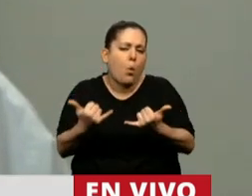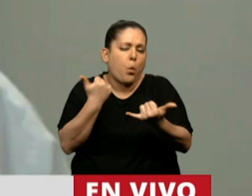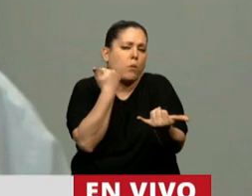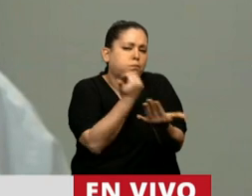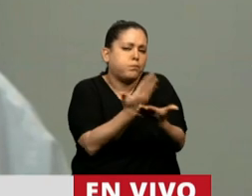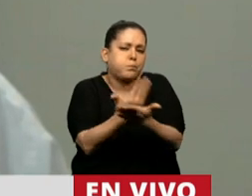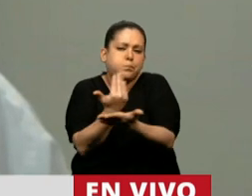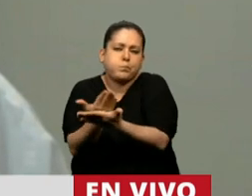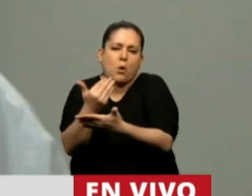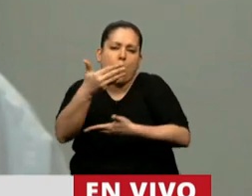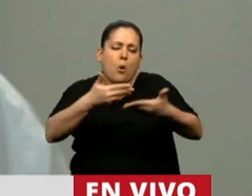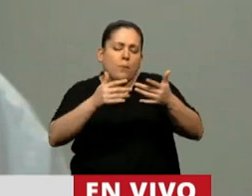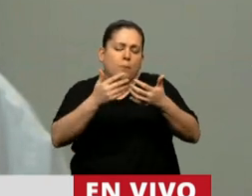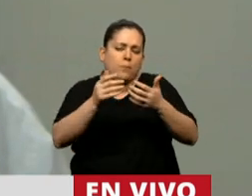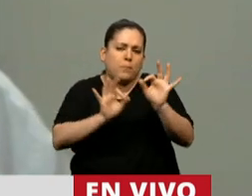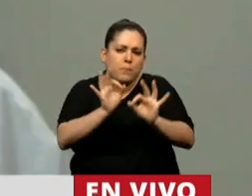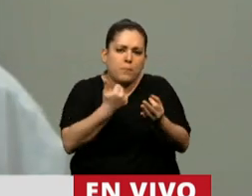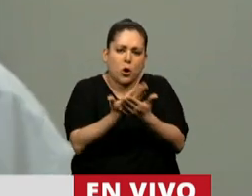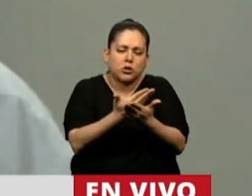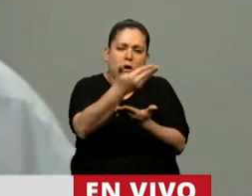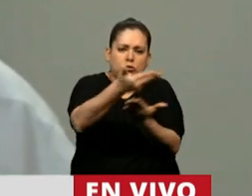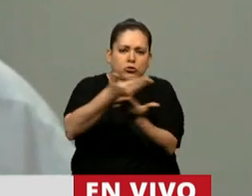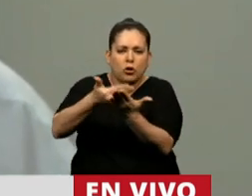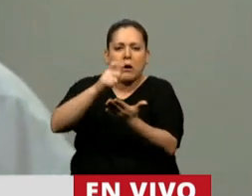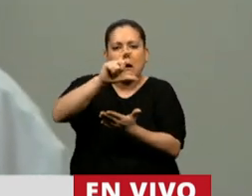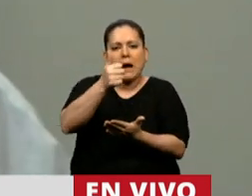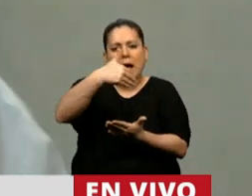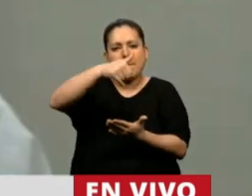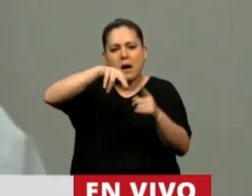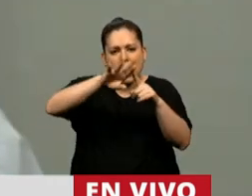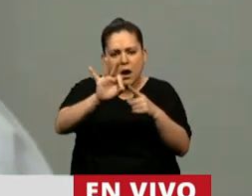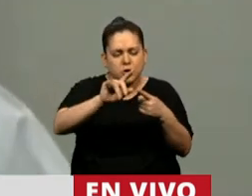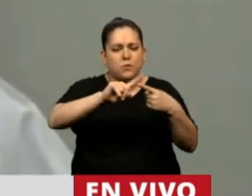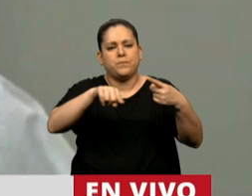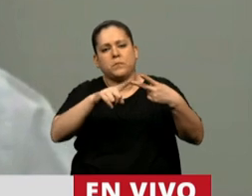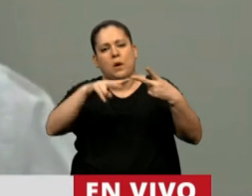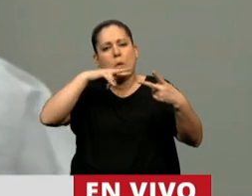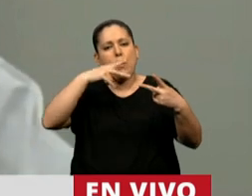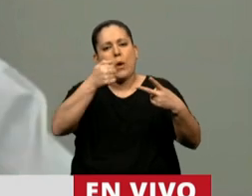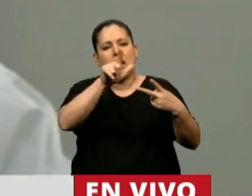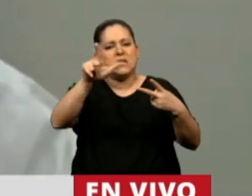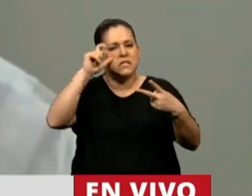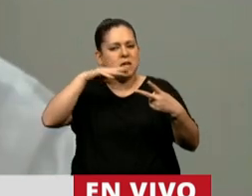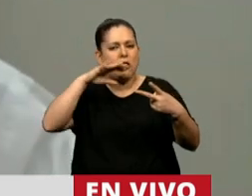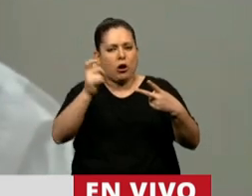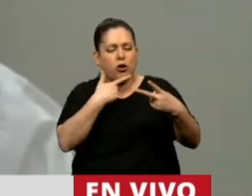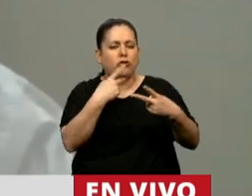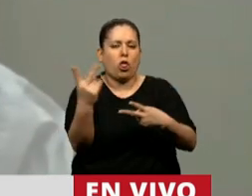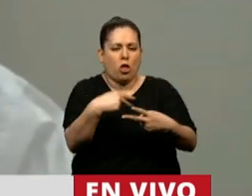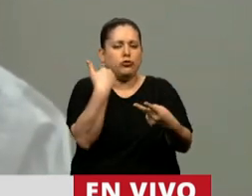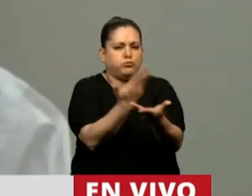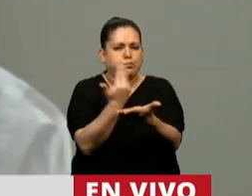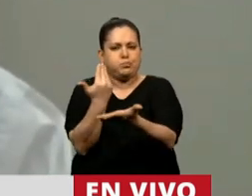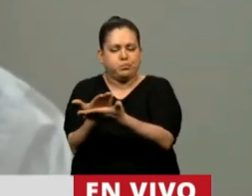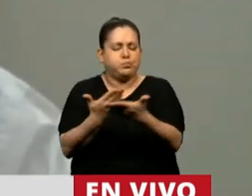eh uno presentado por la diputada camaño otro la diputada Vallejo y que alrededor de este tema